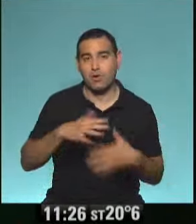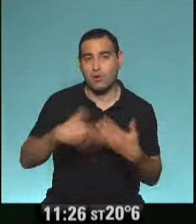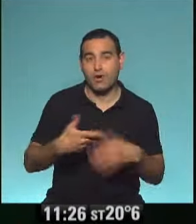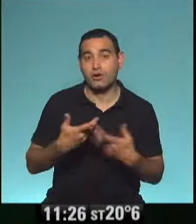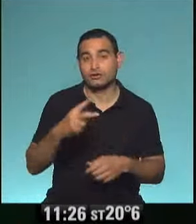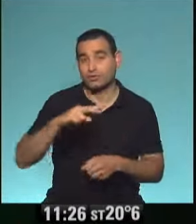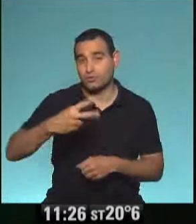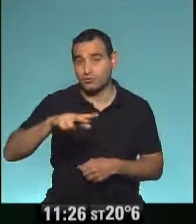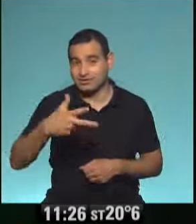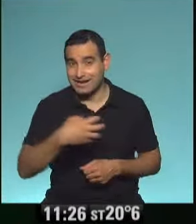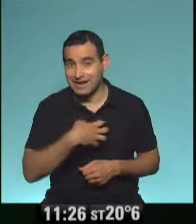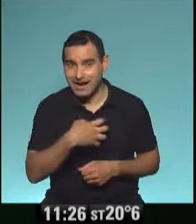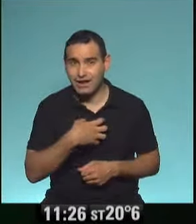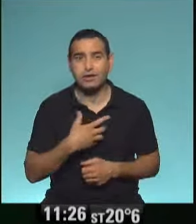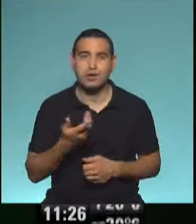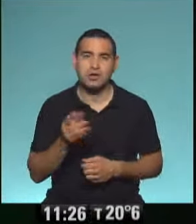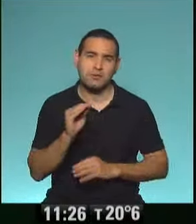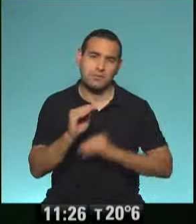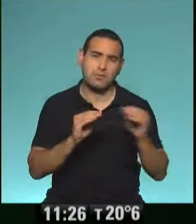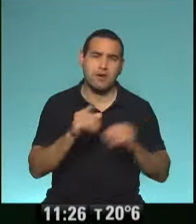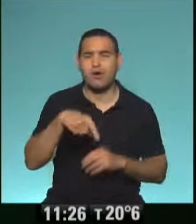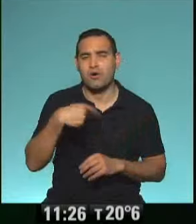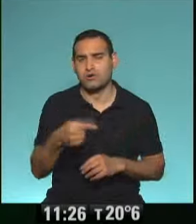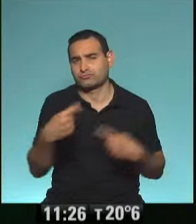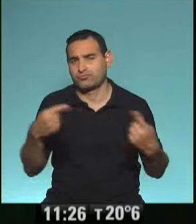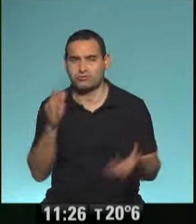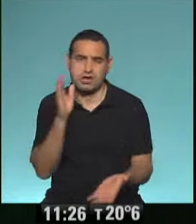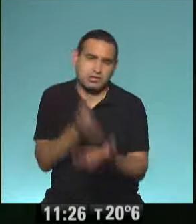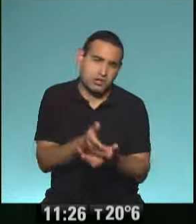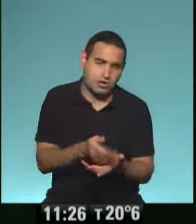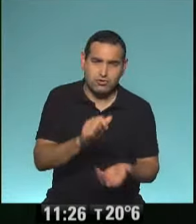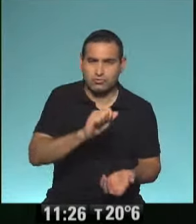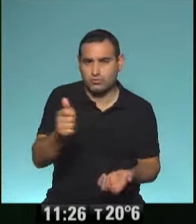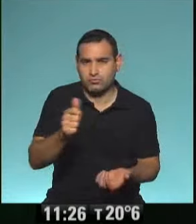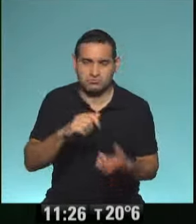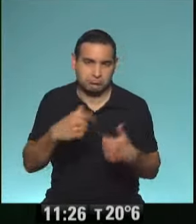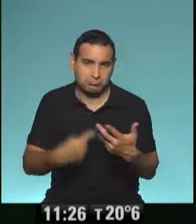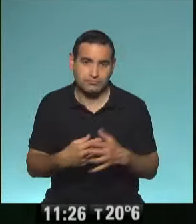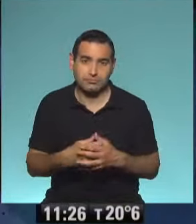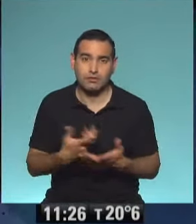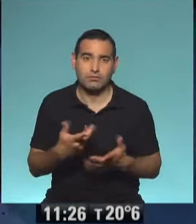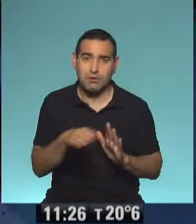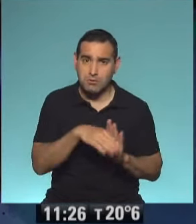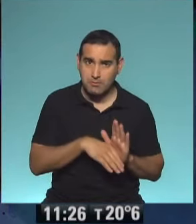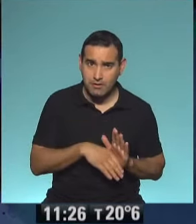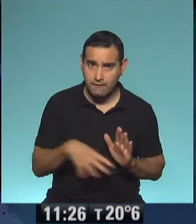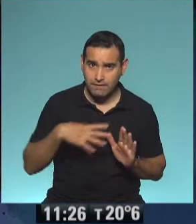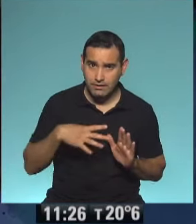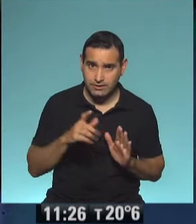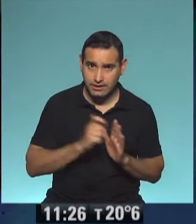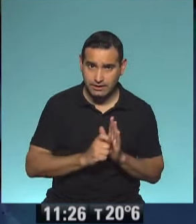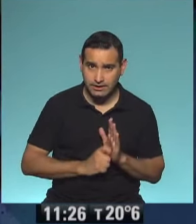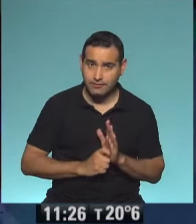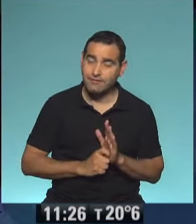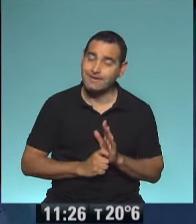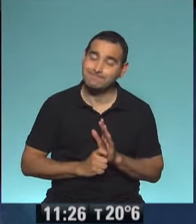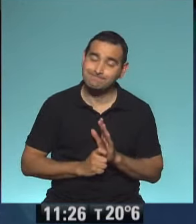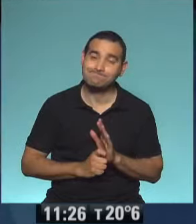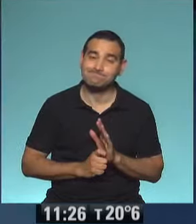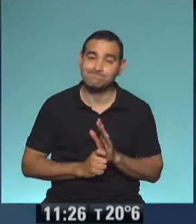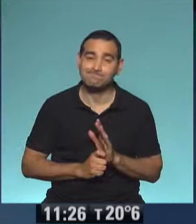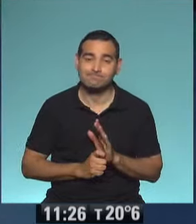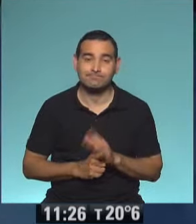grado. Y obviamente fuimos poniendo otros premios y castigos, otras reglas. Pa, no, las reglas todavía no las escribimos. Pasa solo escribimos qué